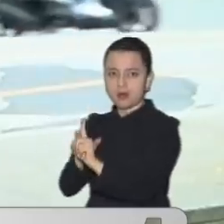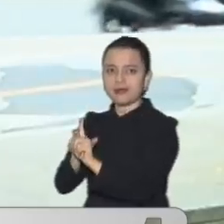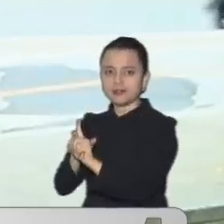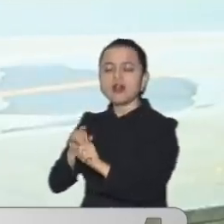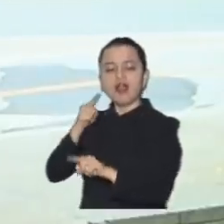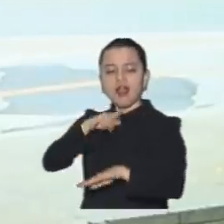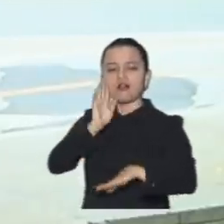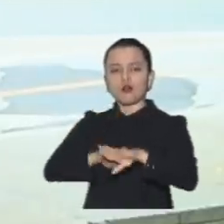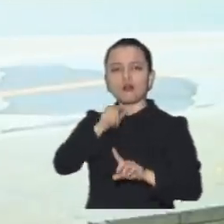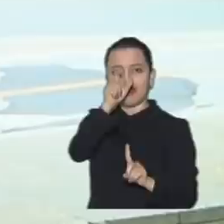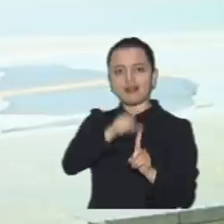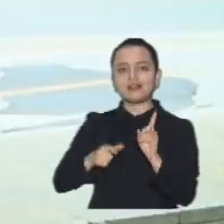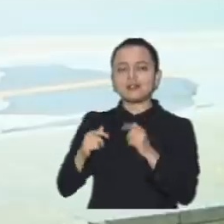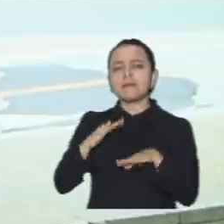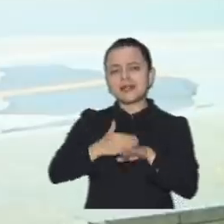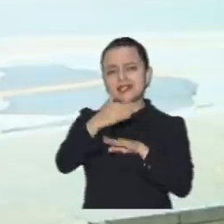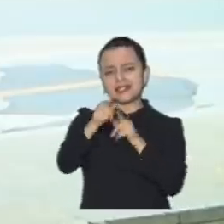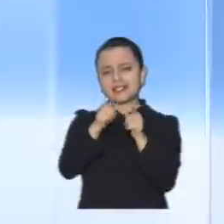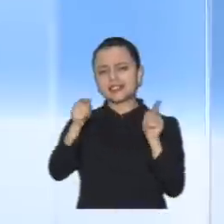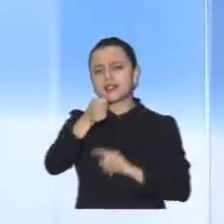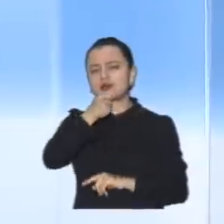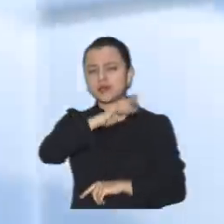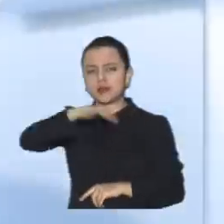tendremos otras noticias desde la capital antioqueña.